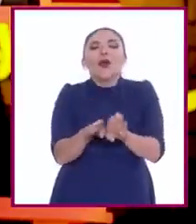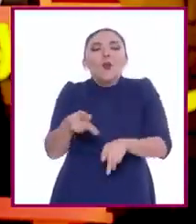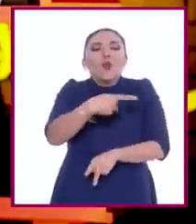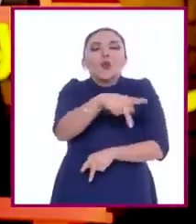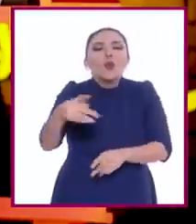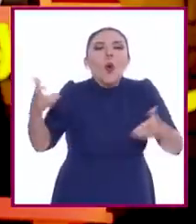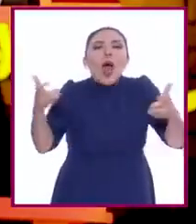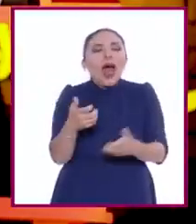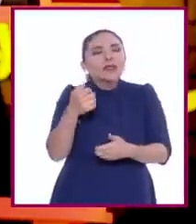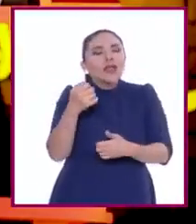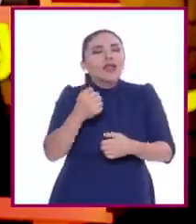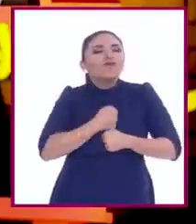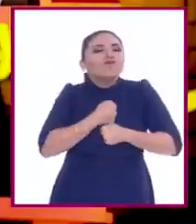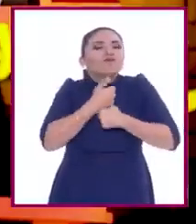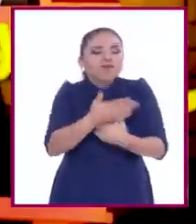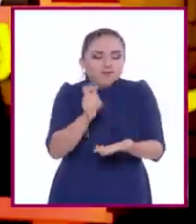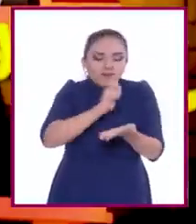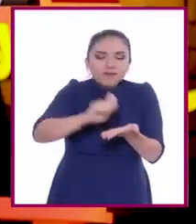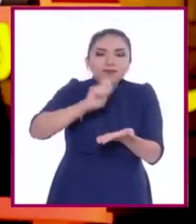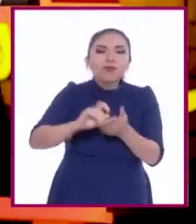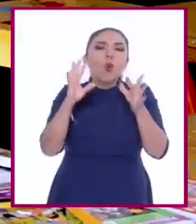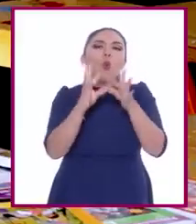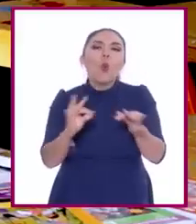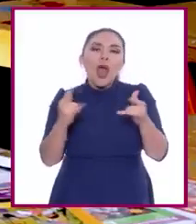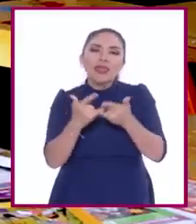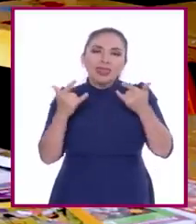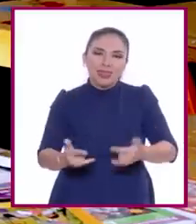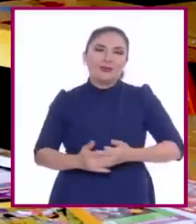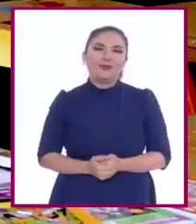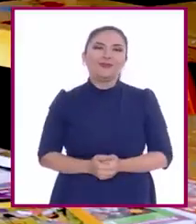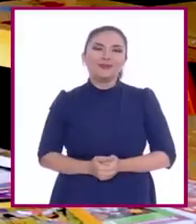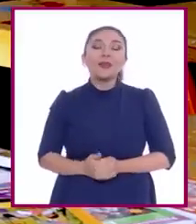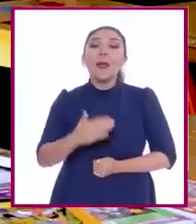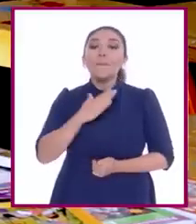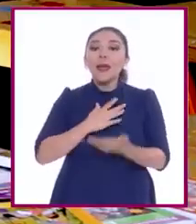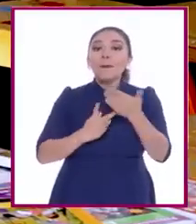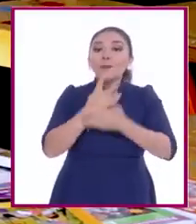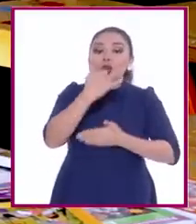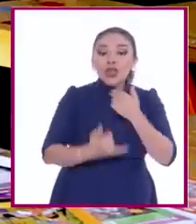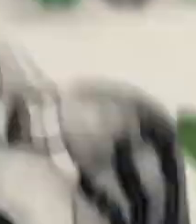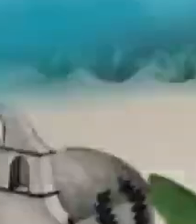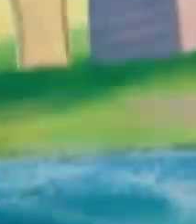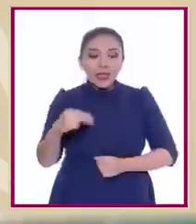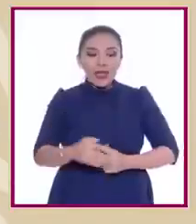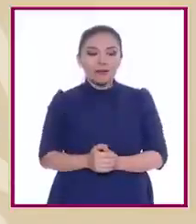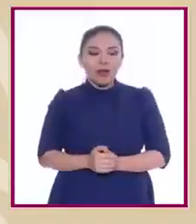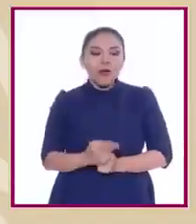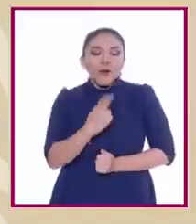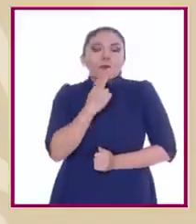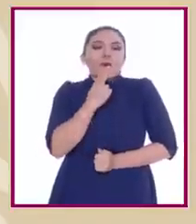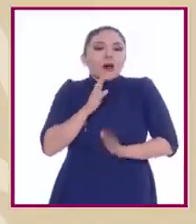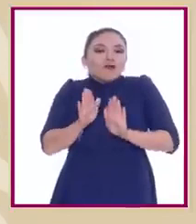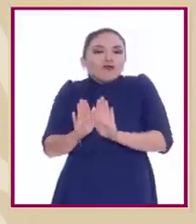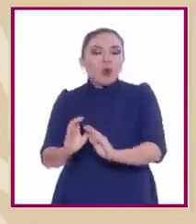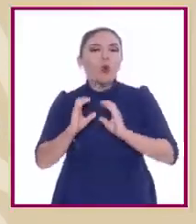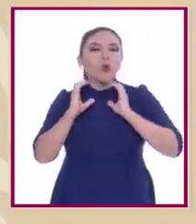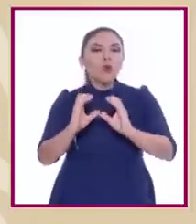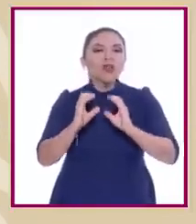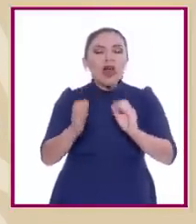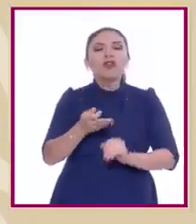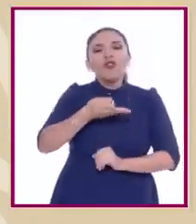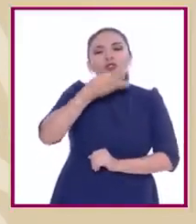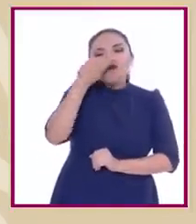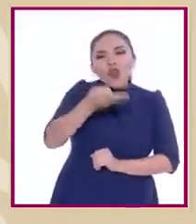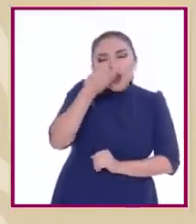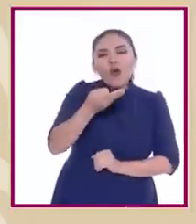también de la creación literaria que hacen de un pequeño cuento. El proyecto que elaboré, su nombre es Conservamos la flora y